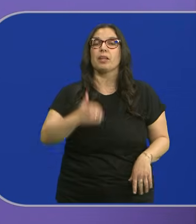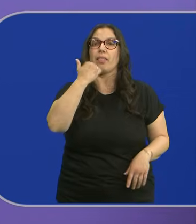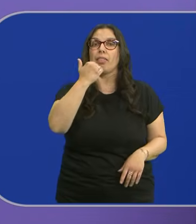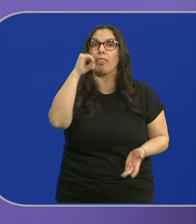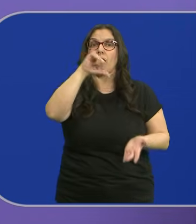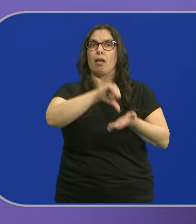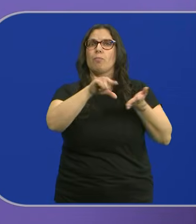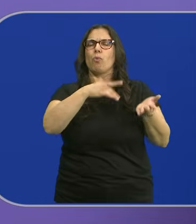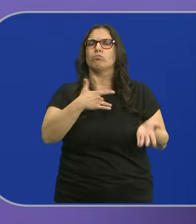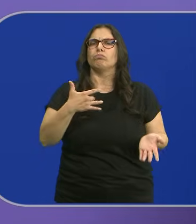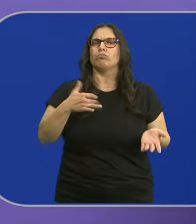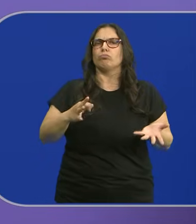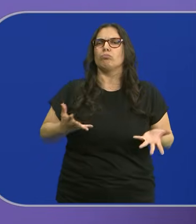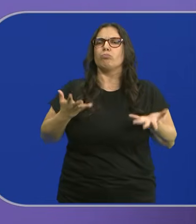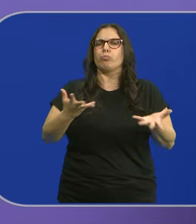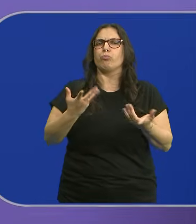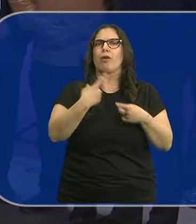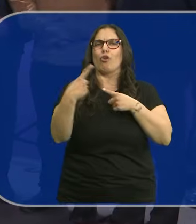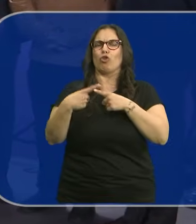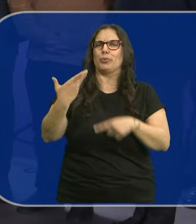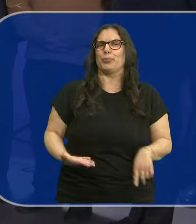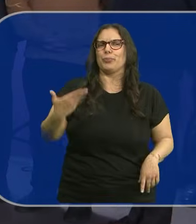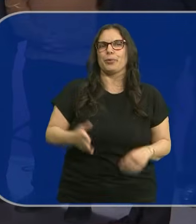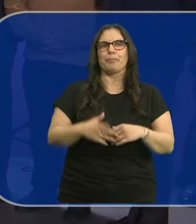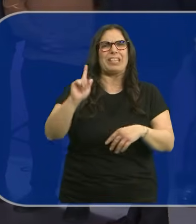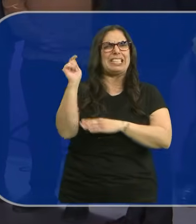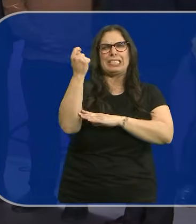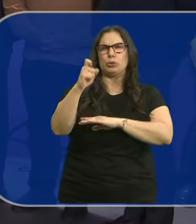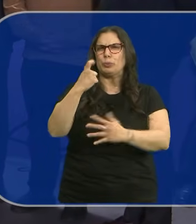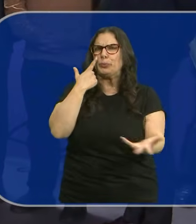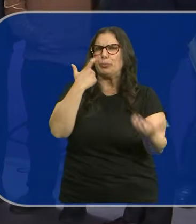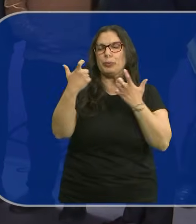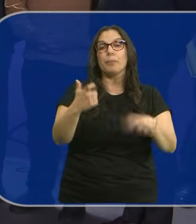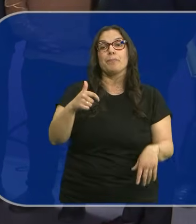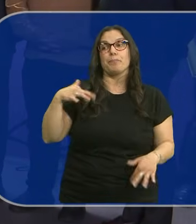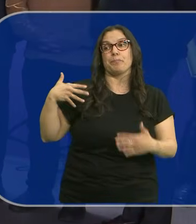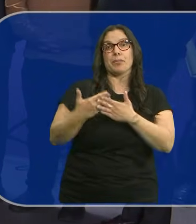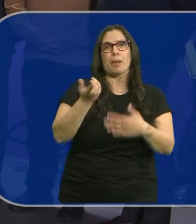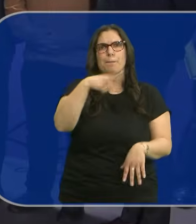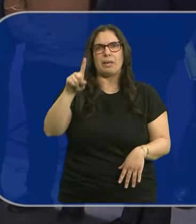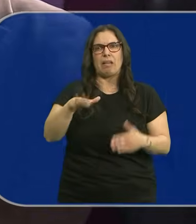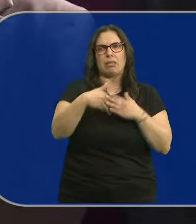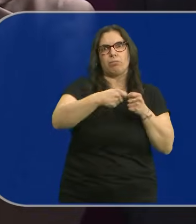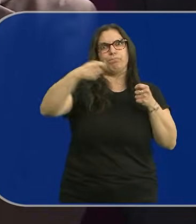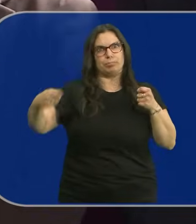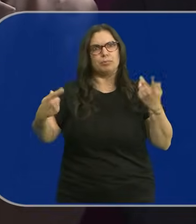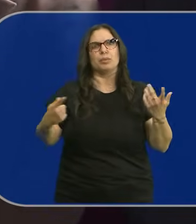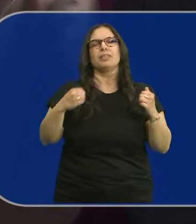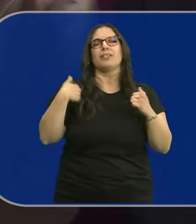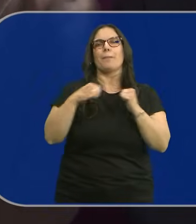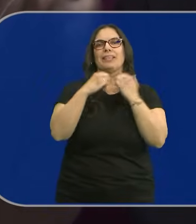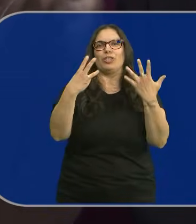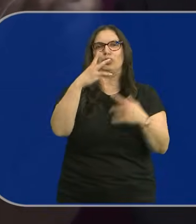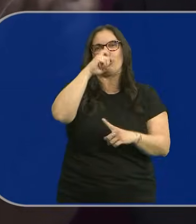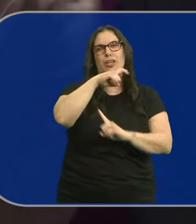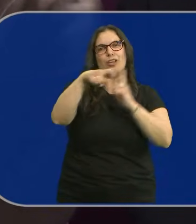Zamora puede hacer cosas grandes. Una edición de éxito rotundo durante todos estos meses, con ampliación incluida. La 28 edición